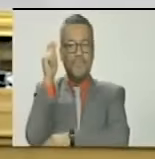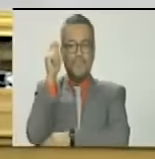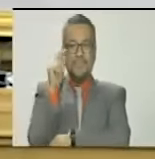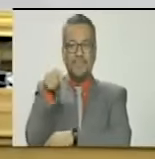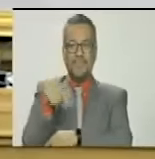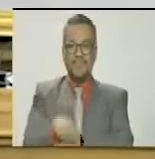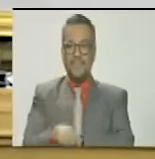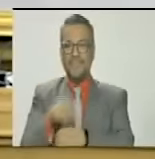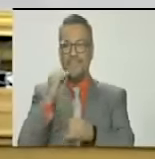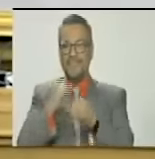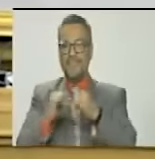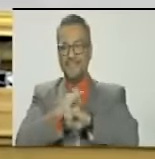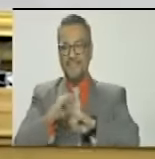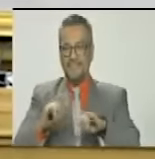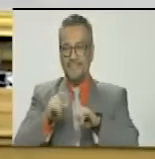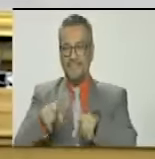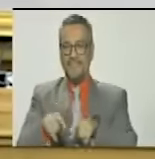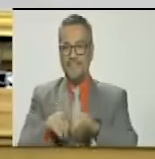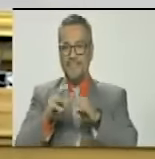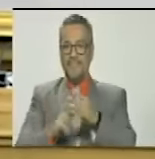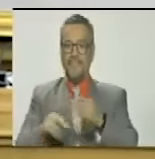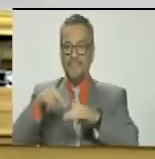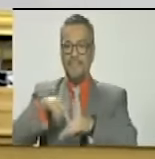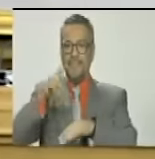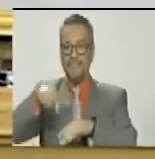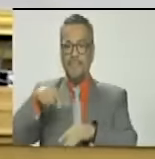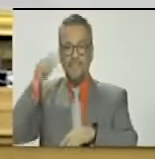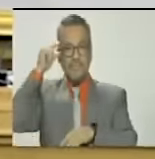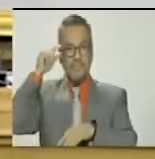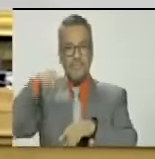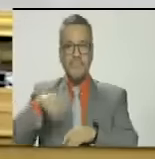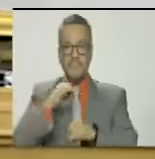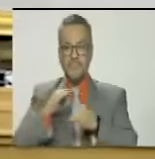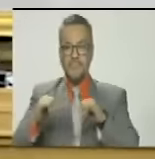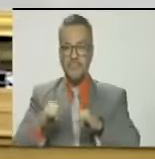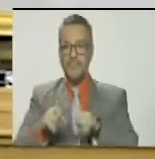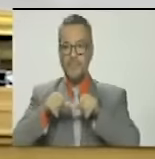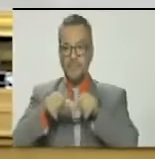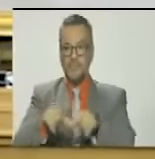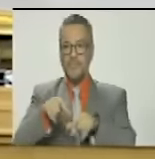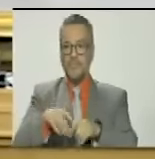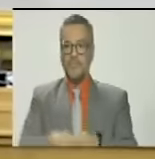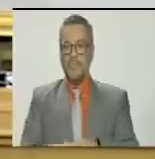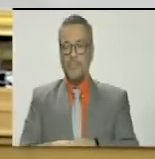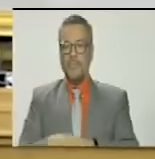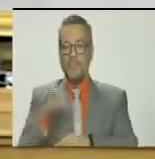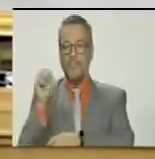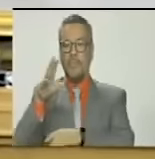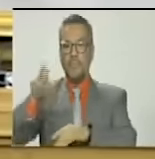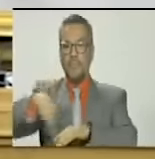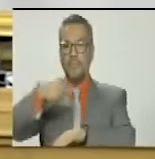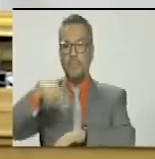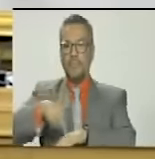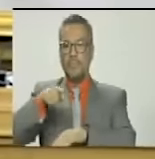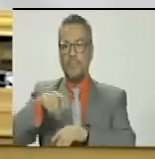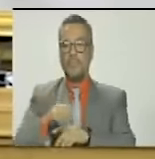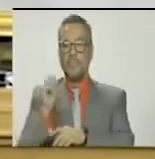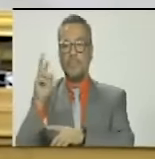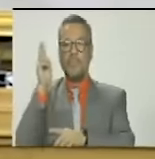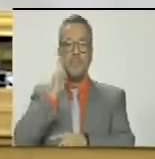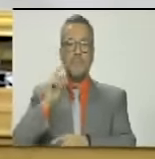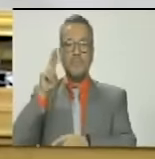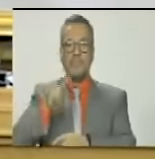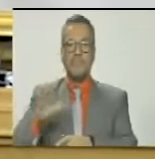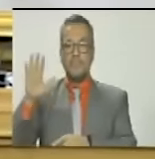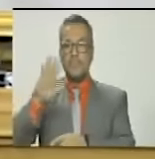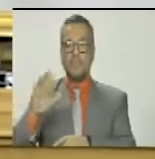diputados, agotada la materia, se levanta la sesión de instalación de la Asamblea Nacional de la